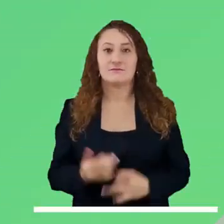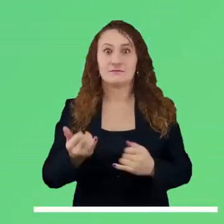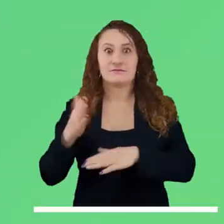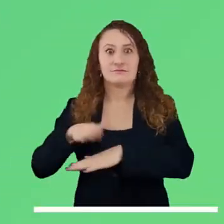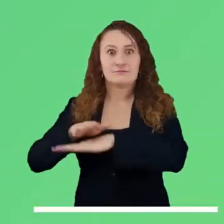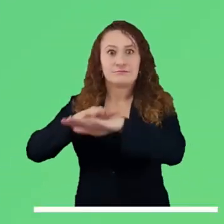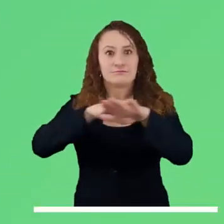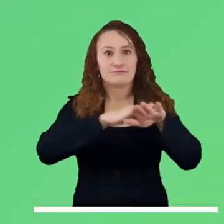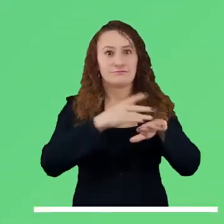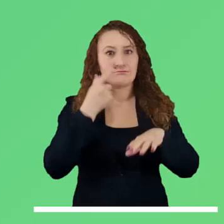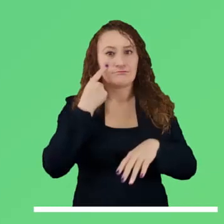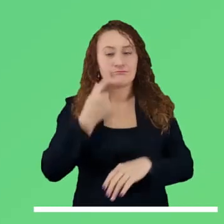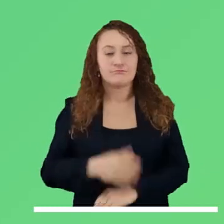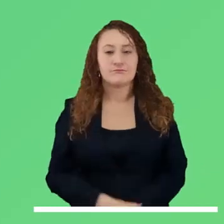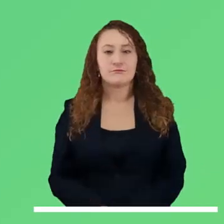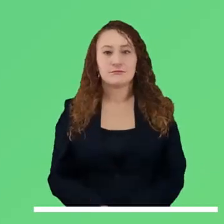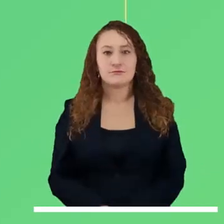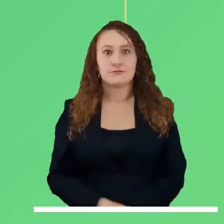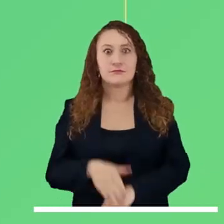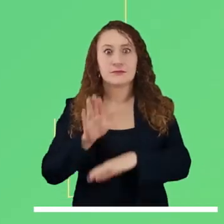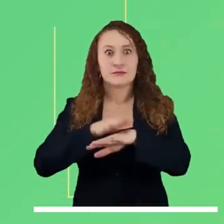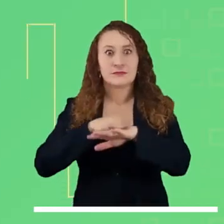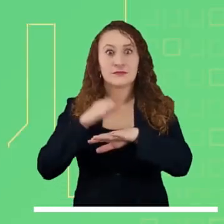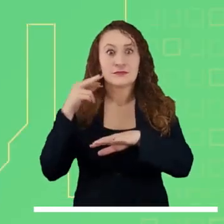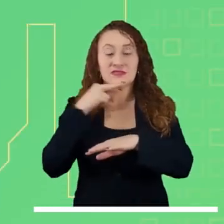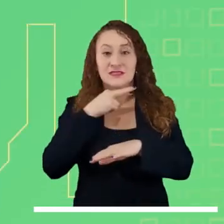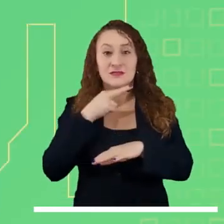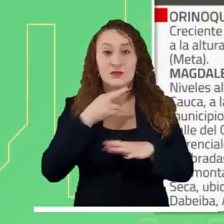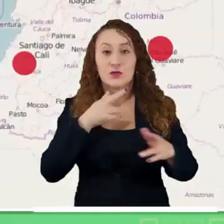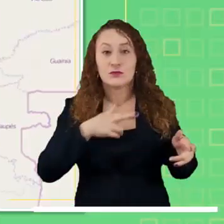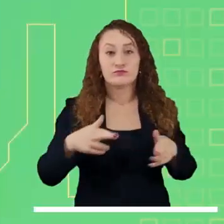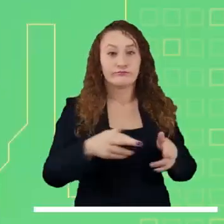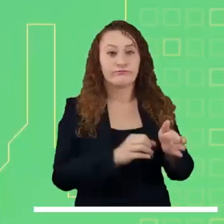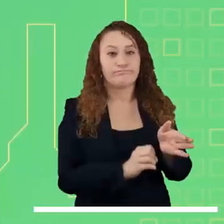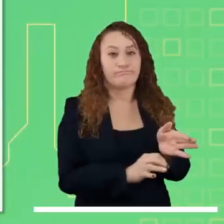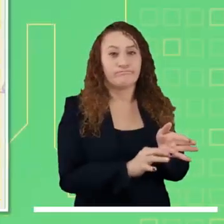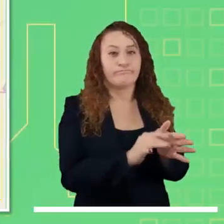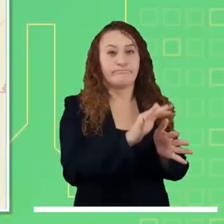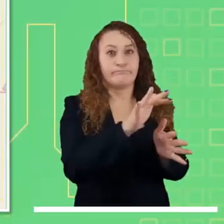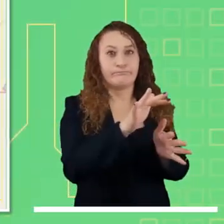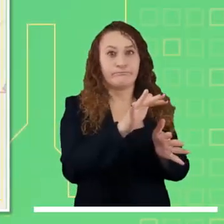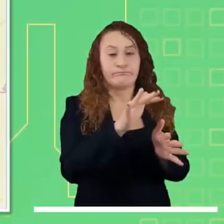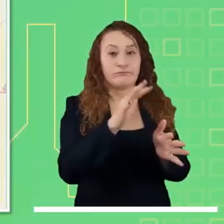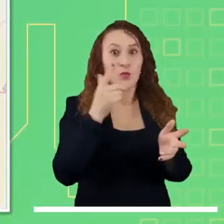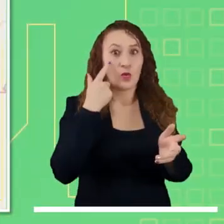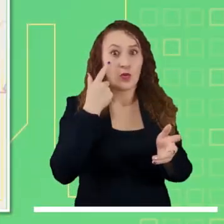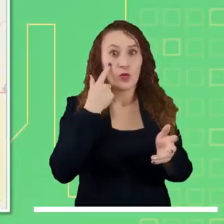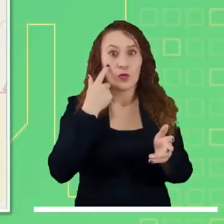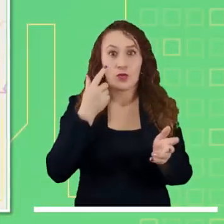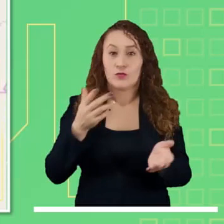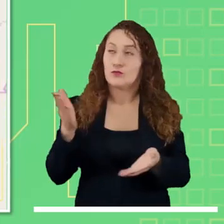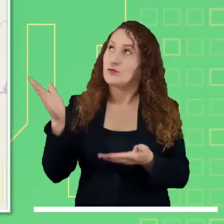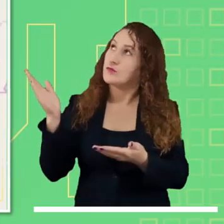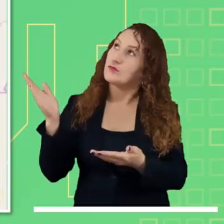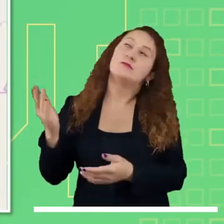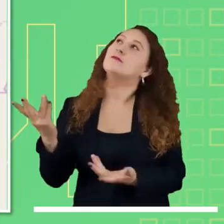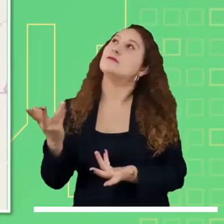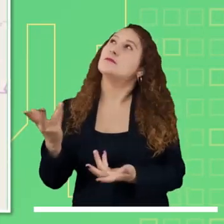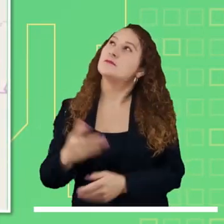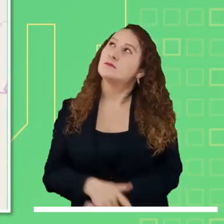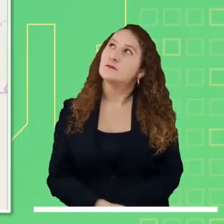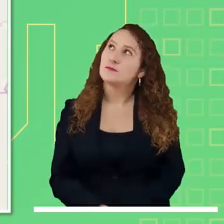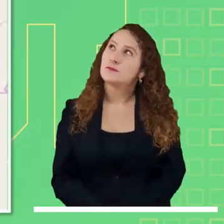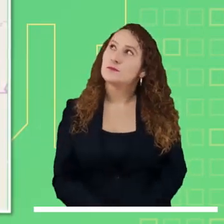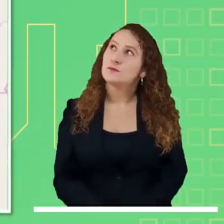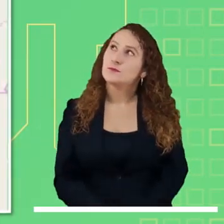veamos ahora las alertas que se encuentran activas persiste la alerta roja por creciente del río ariari a la altura de eldorado meta